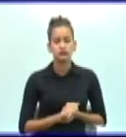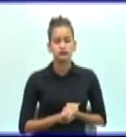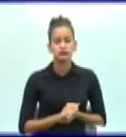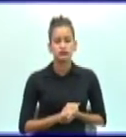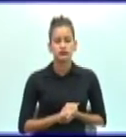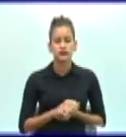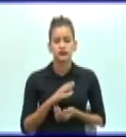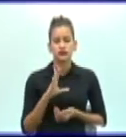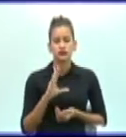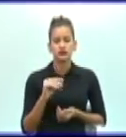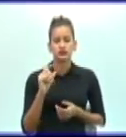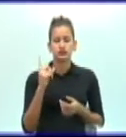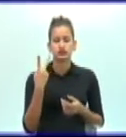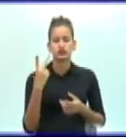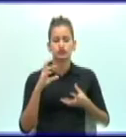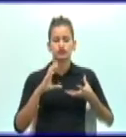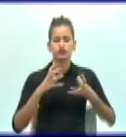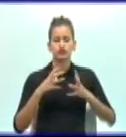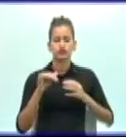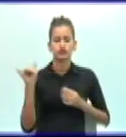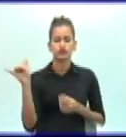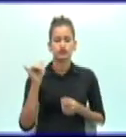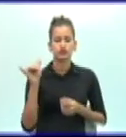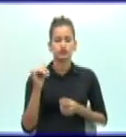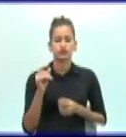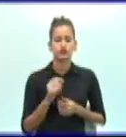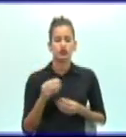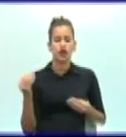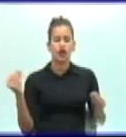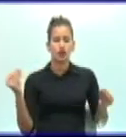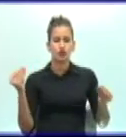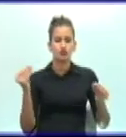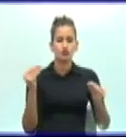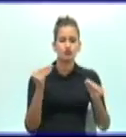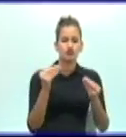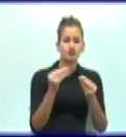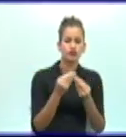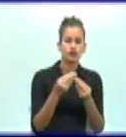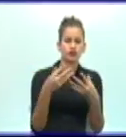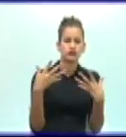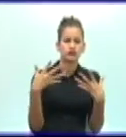nos dicen que dos figuras son iguales y al superponerlas coinciden.